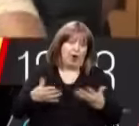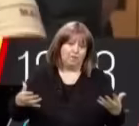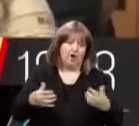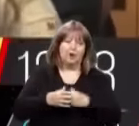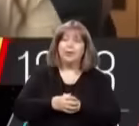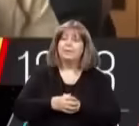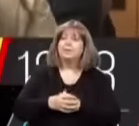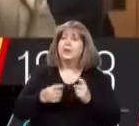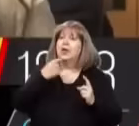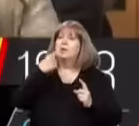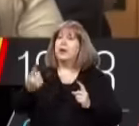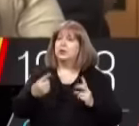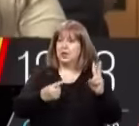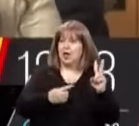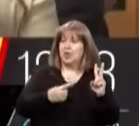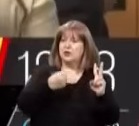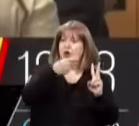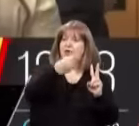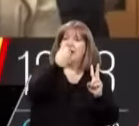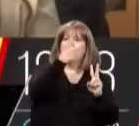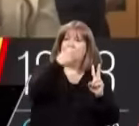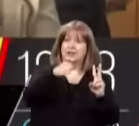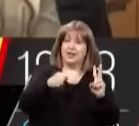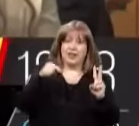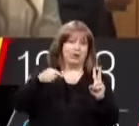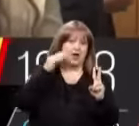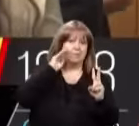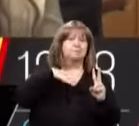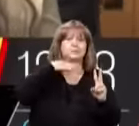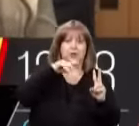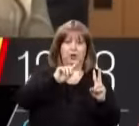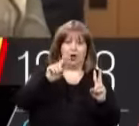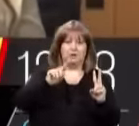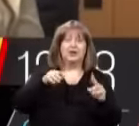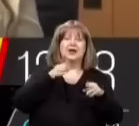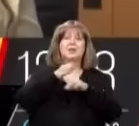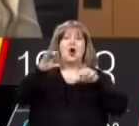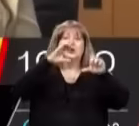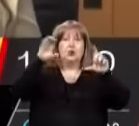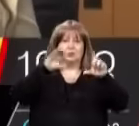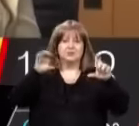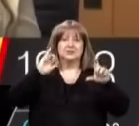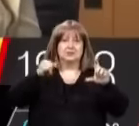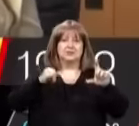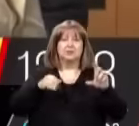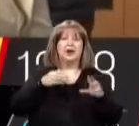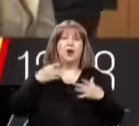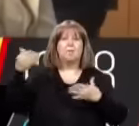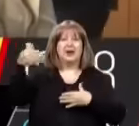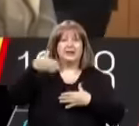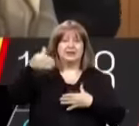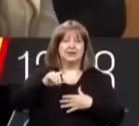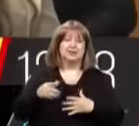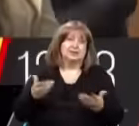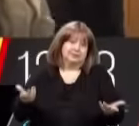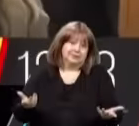presentes las asesinas en el día de hoy demuestra otra falta de respeto, otro hecho de que nunca les importó Lucio. Seguramente sí,